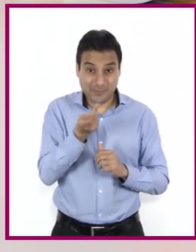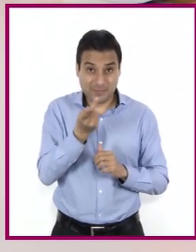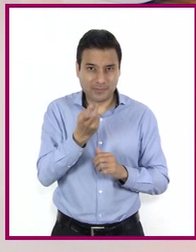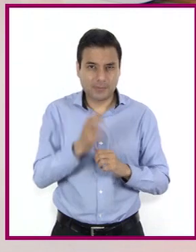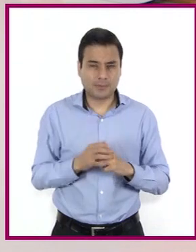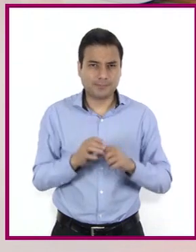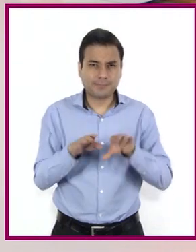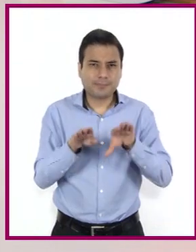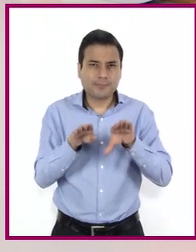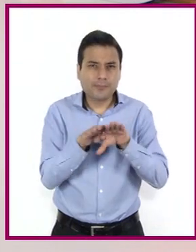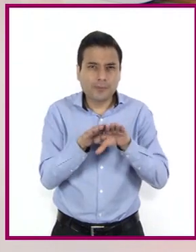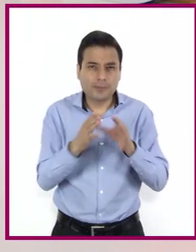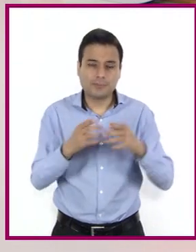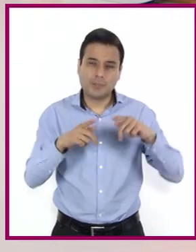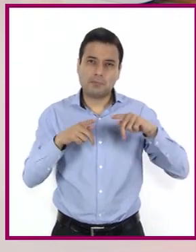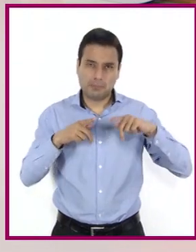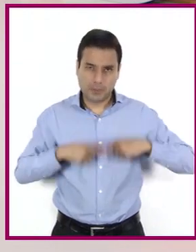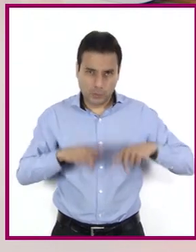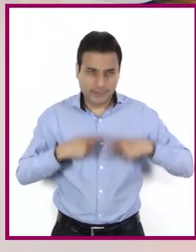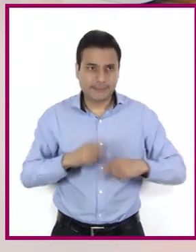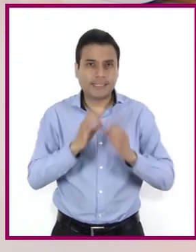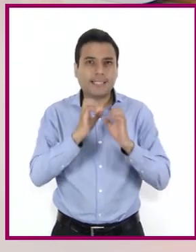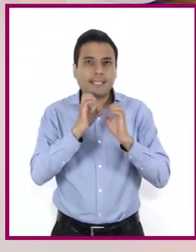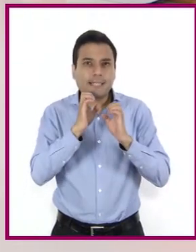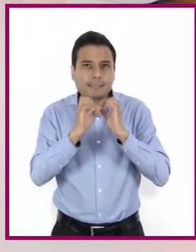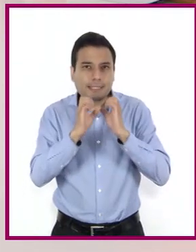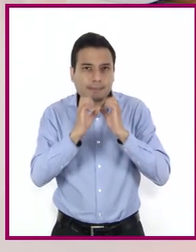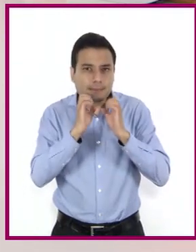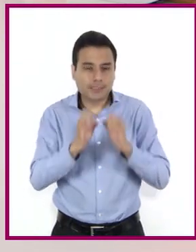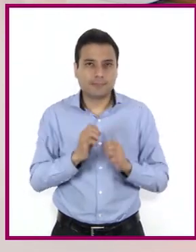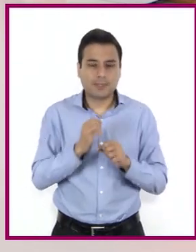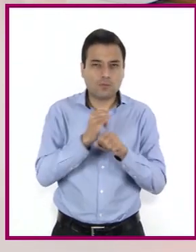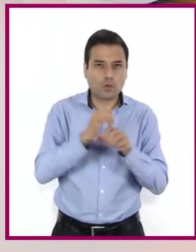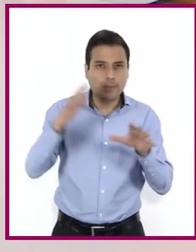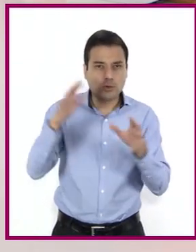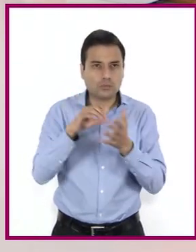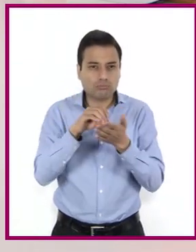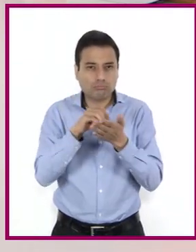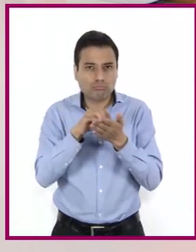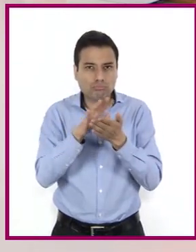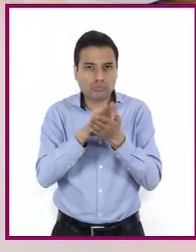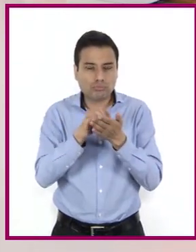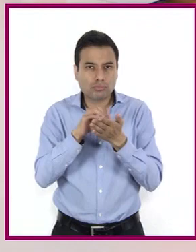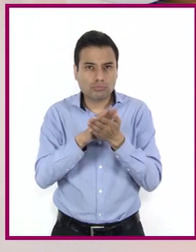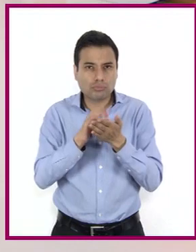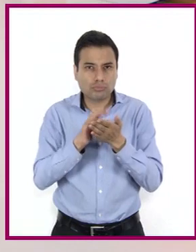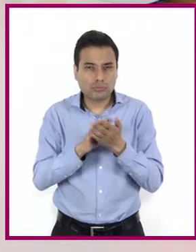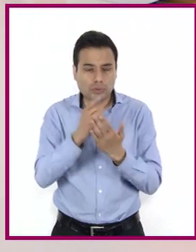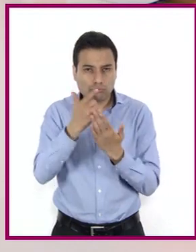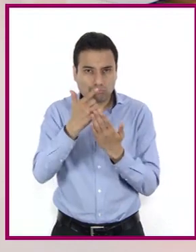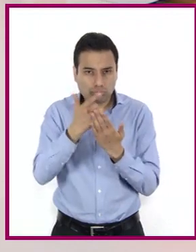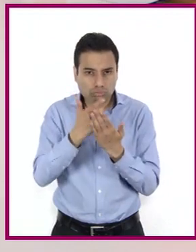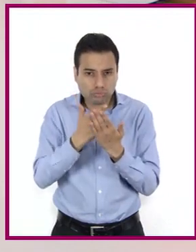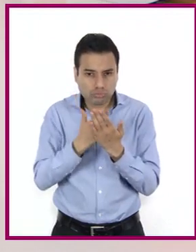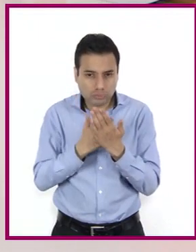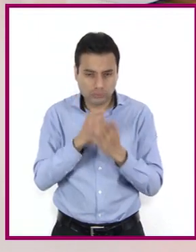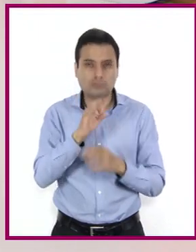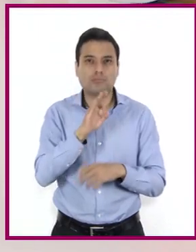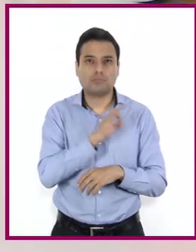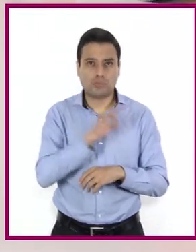entrevistados una o más veces para obtener información sobre eventos vitales del mensaje e impacto de la